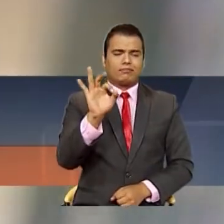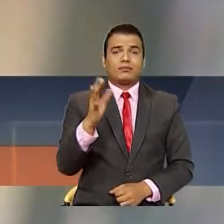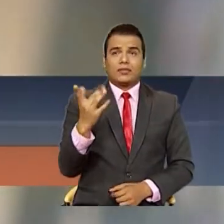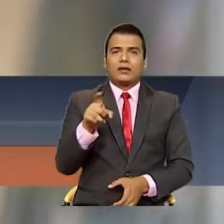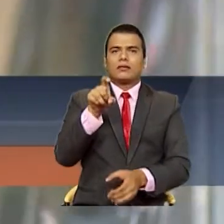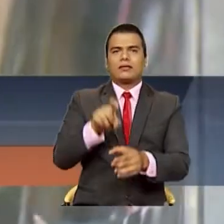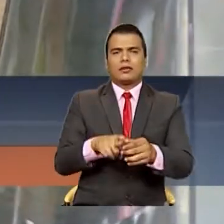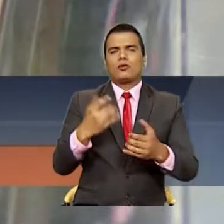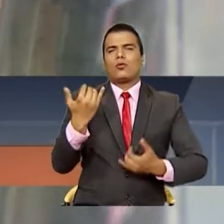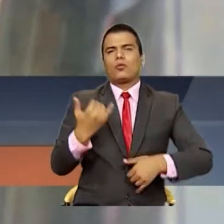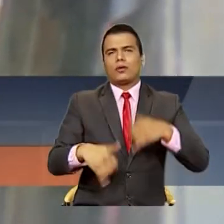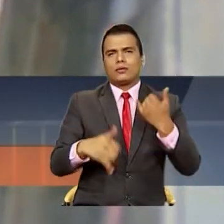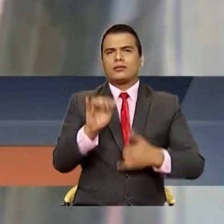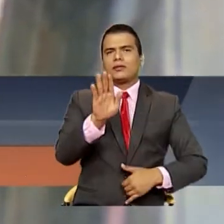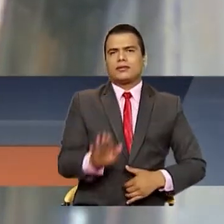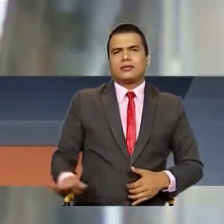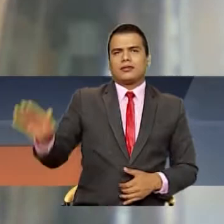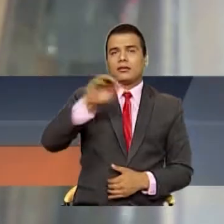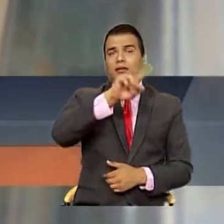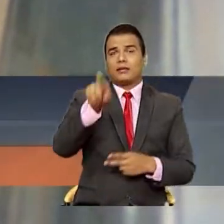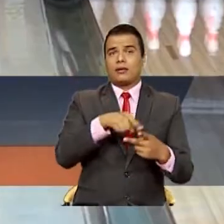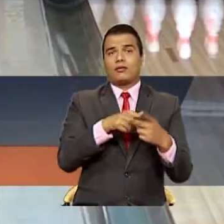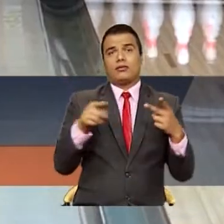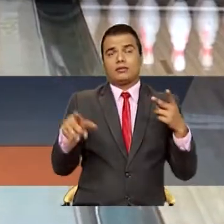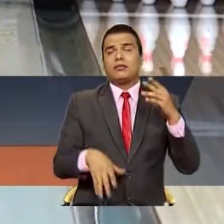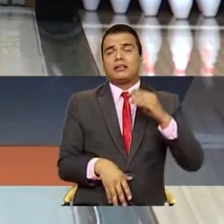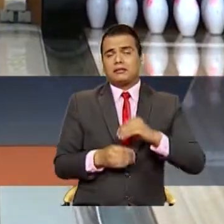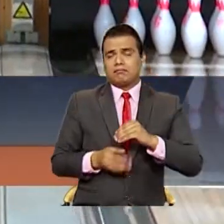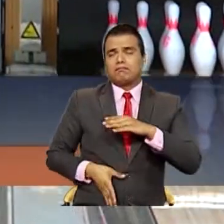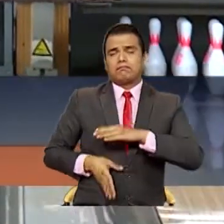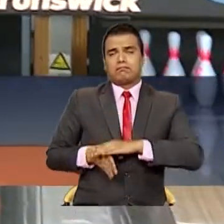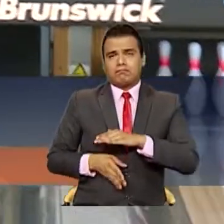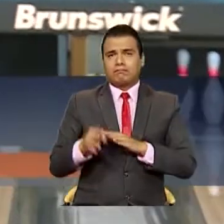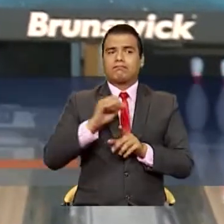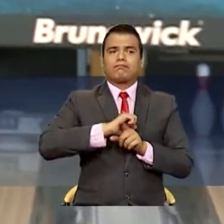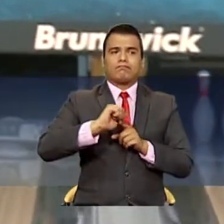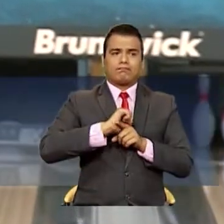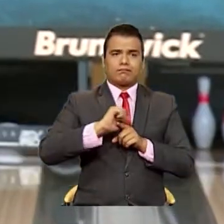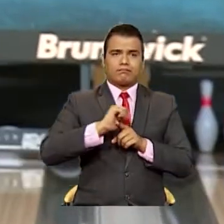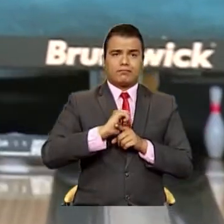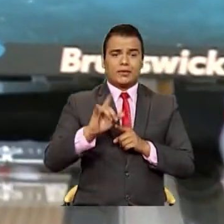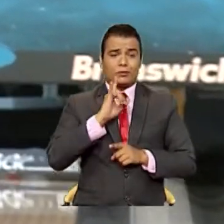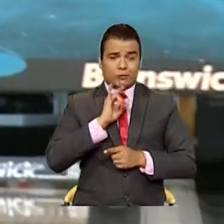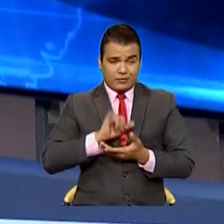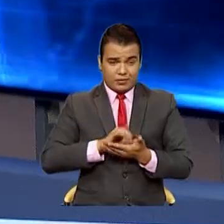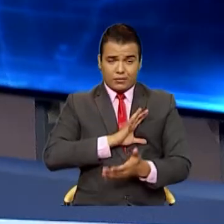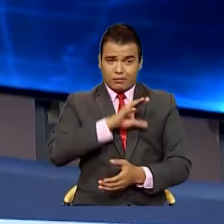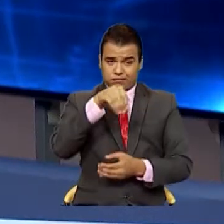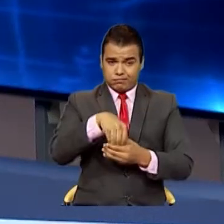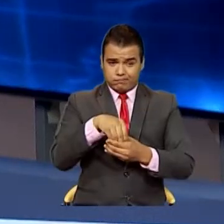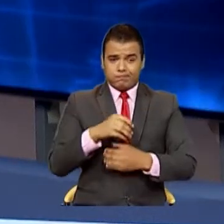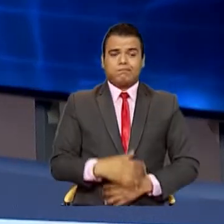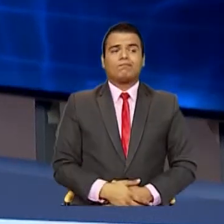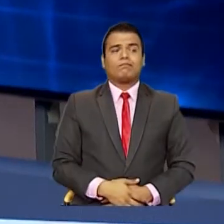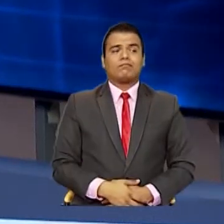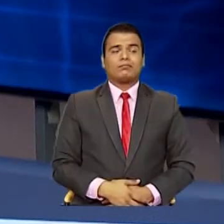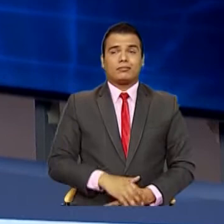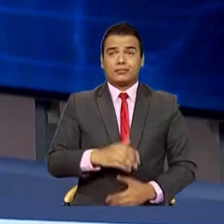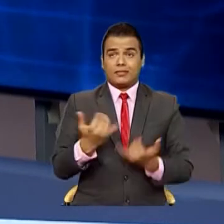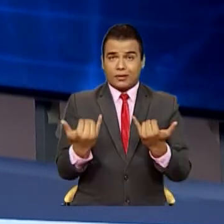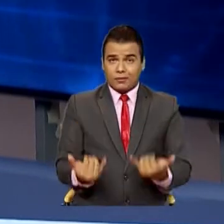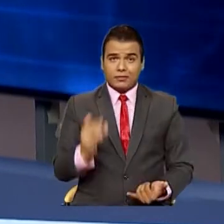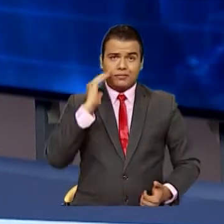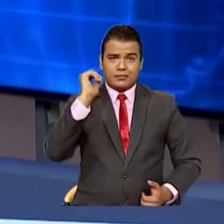Juegos Departamentales la próxima semana y continuará su preparación en Estados Unidos. Vamos con bellas